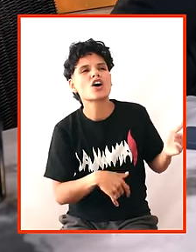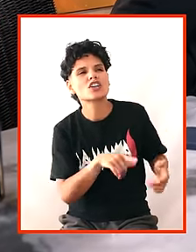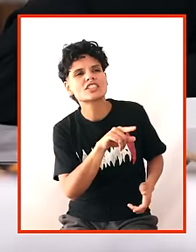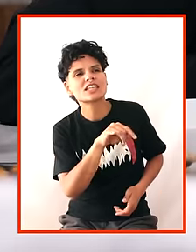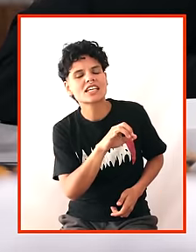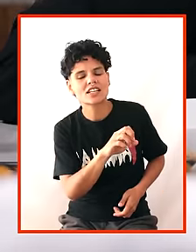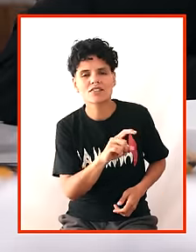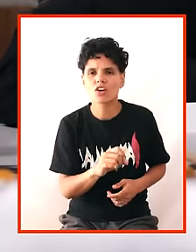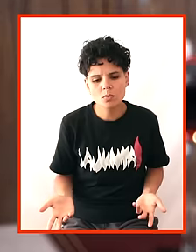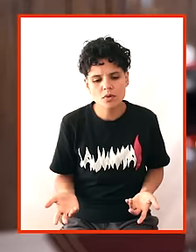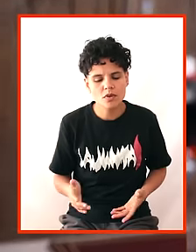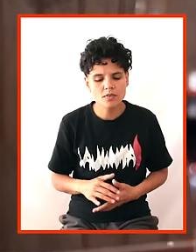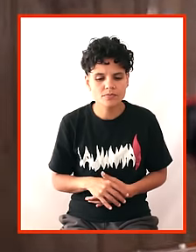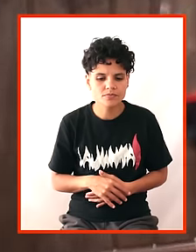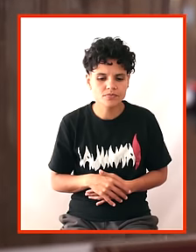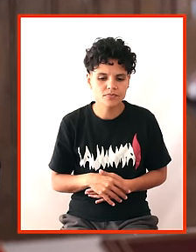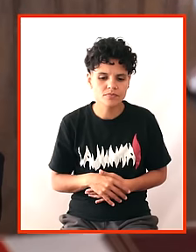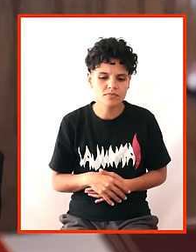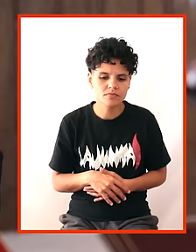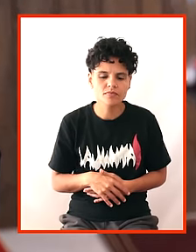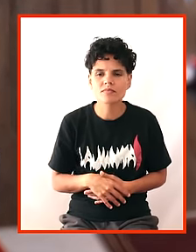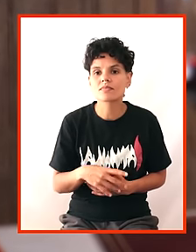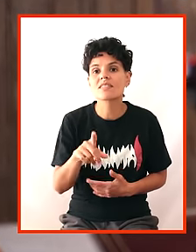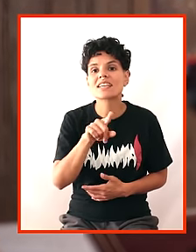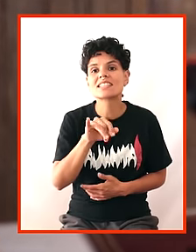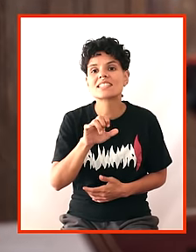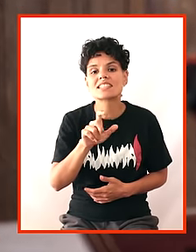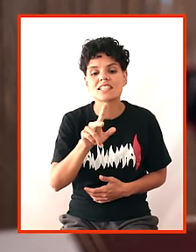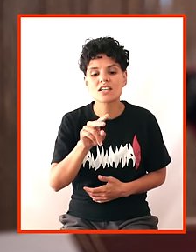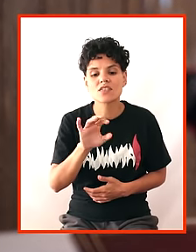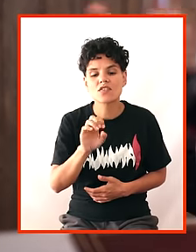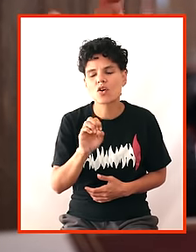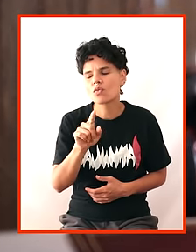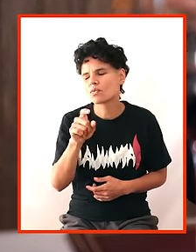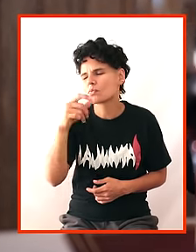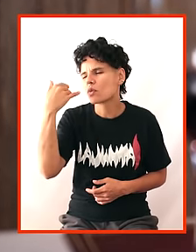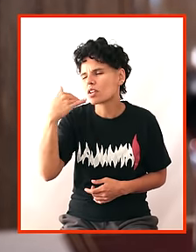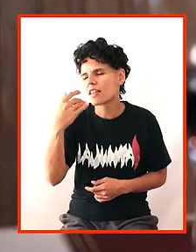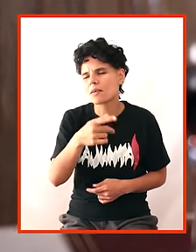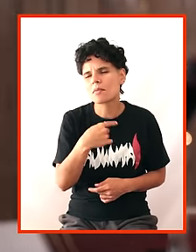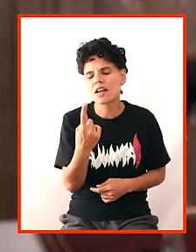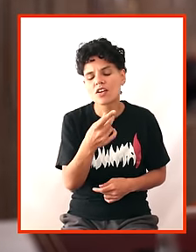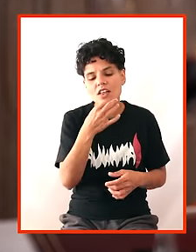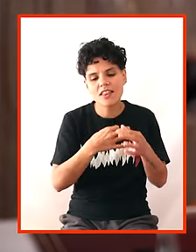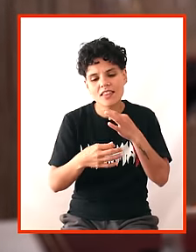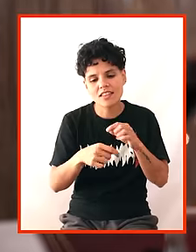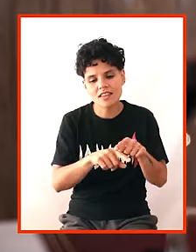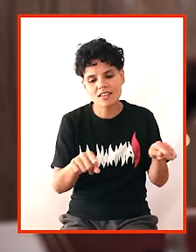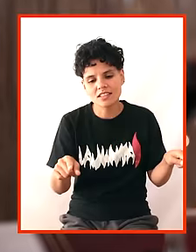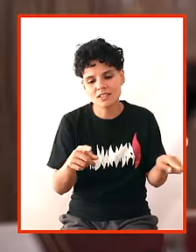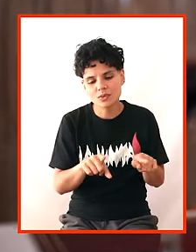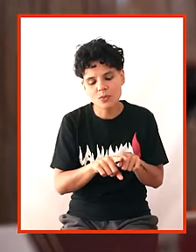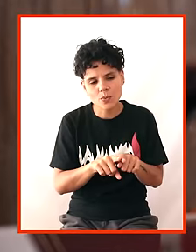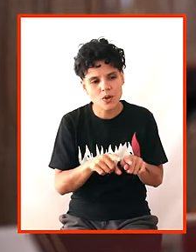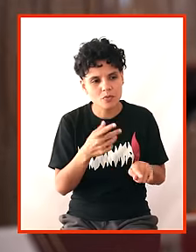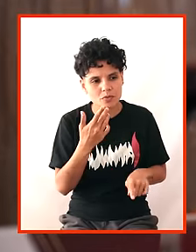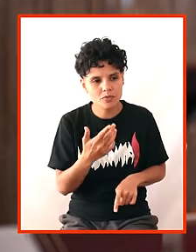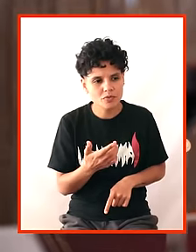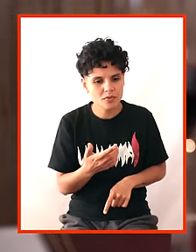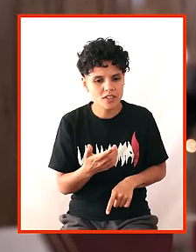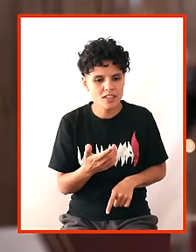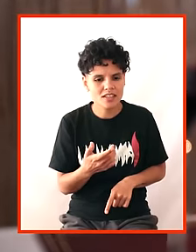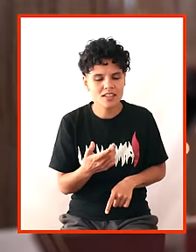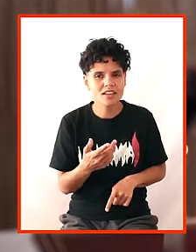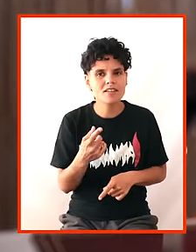¿cómo nace la idea así de? Silvio fue súper importante para la creencia de los chiquillos. Y ellos lo empaparon también de eso. Y era una música